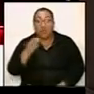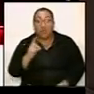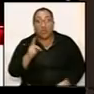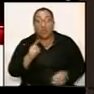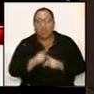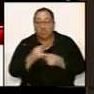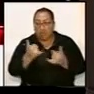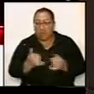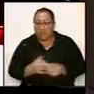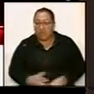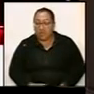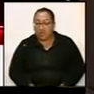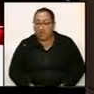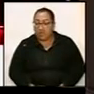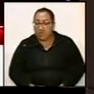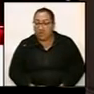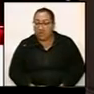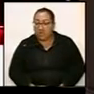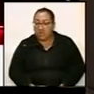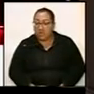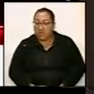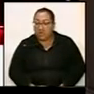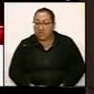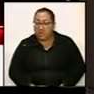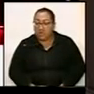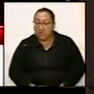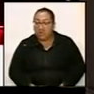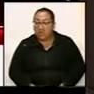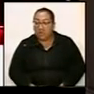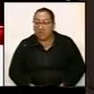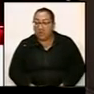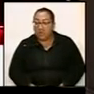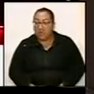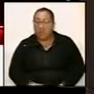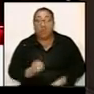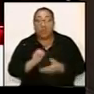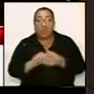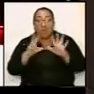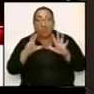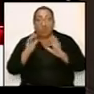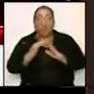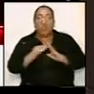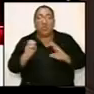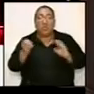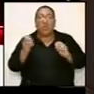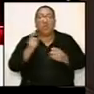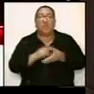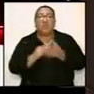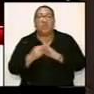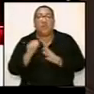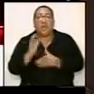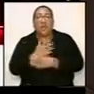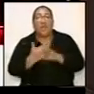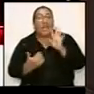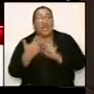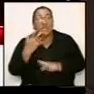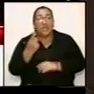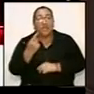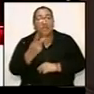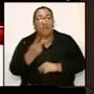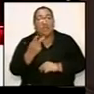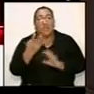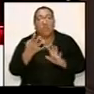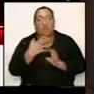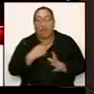sino el presente, teniendo en cuenta que existen más de 8 millones de jóvenes entre 15 y